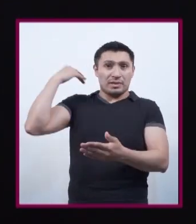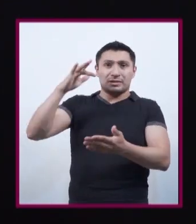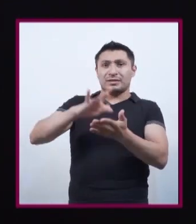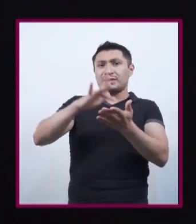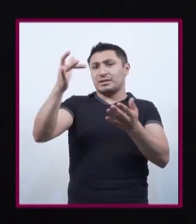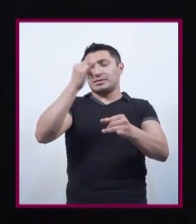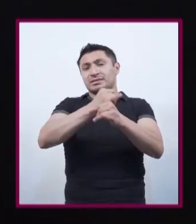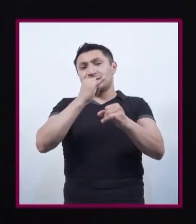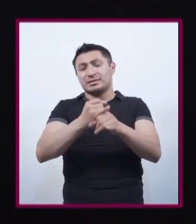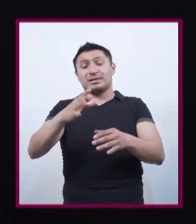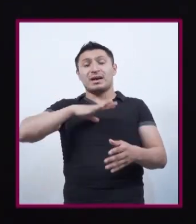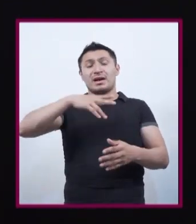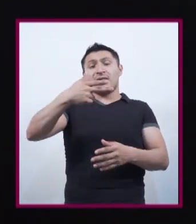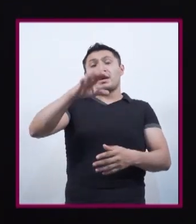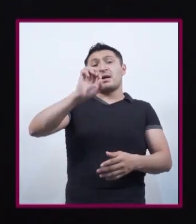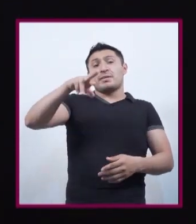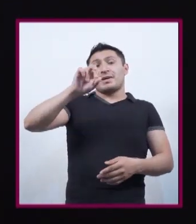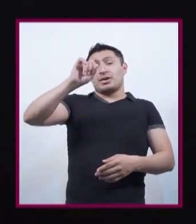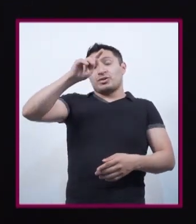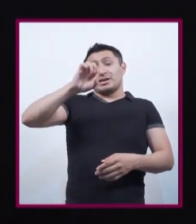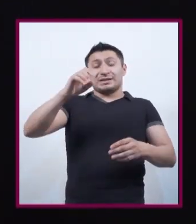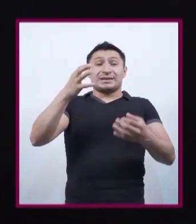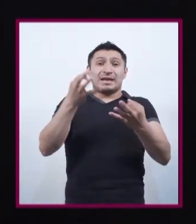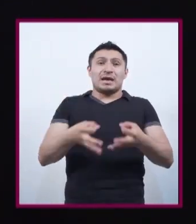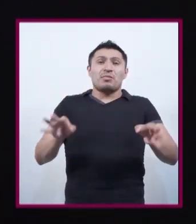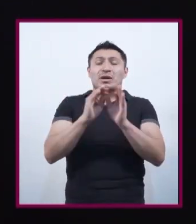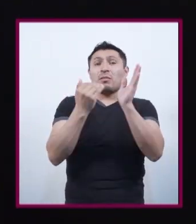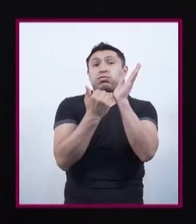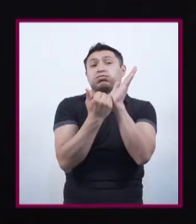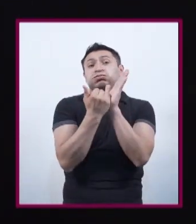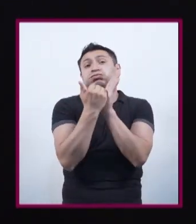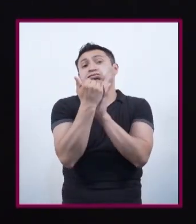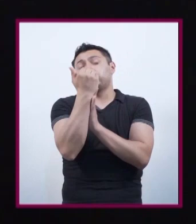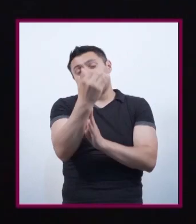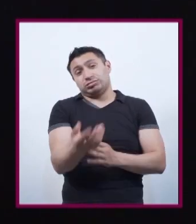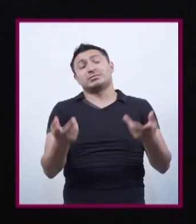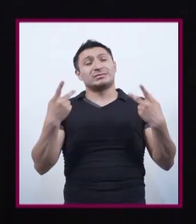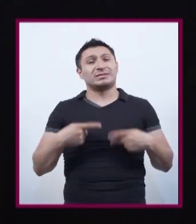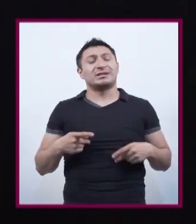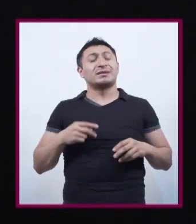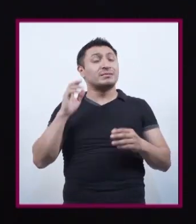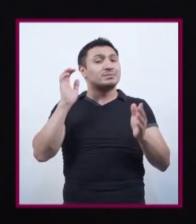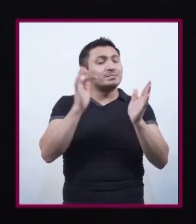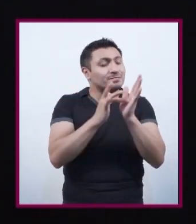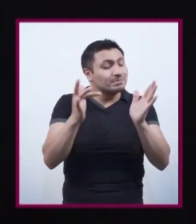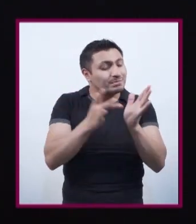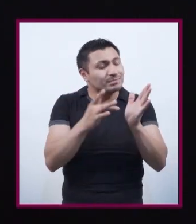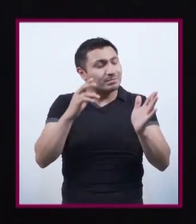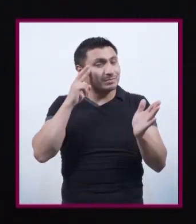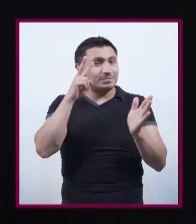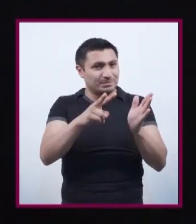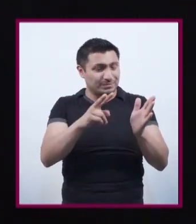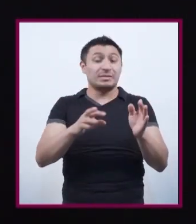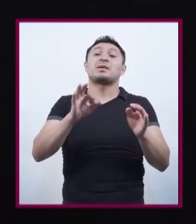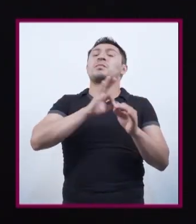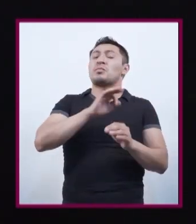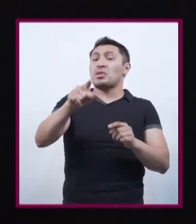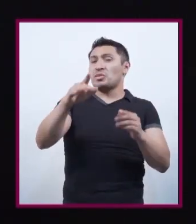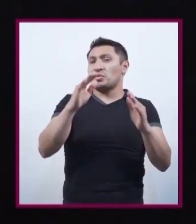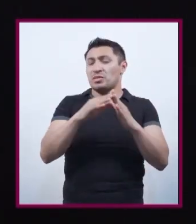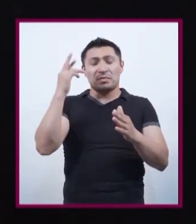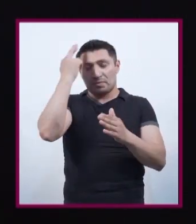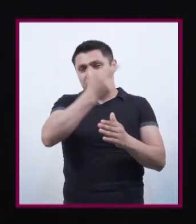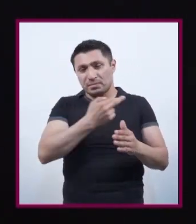o pasadas. Gracias a Internet, las hemerotecas experimentaron un importante incremento en el número de usuarios, quienes ahora